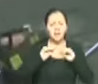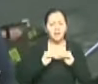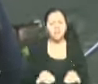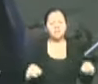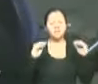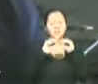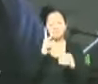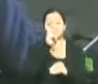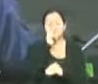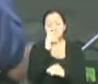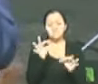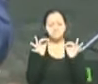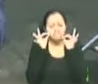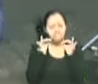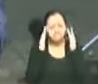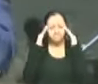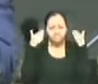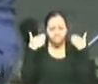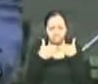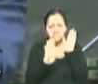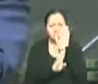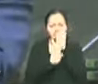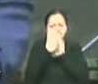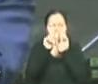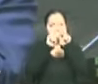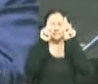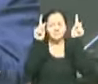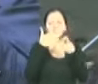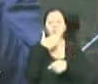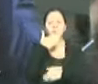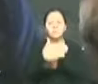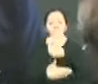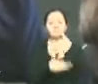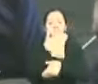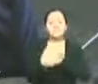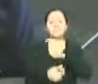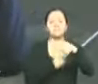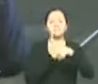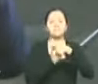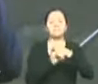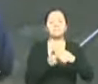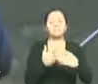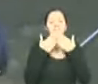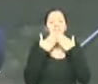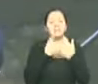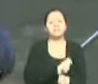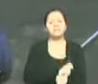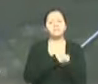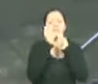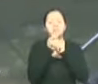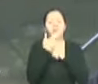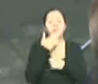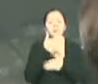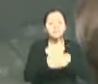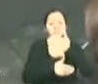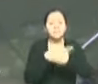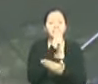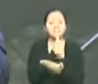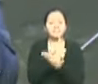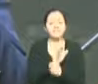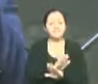educación de excelencia, al emprendimiento, era posible y se ha convertido en